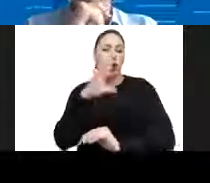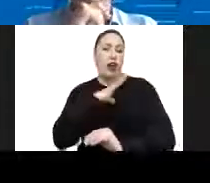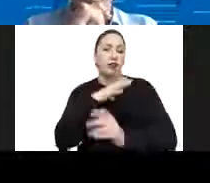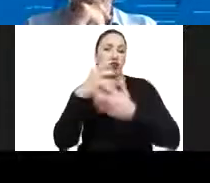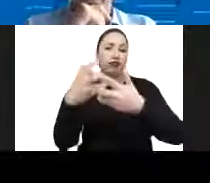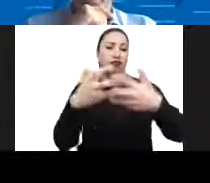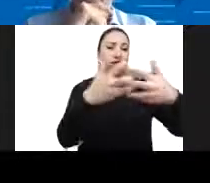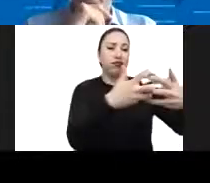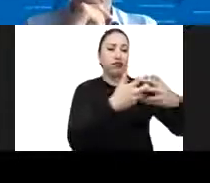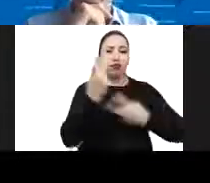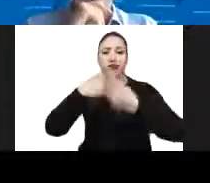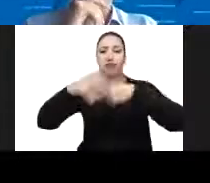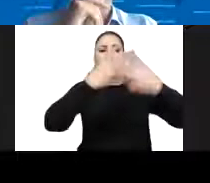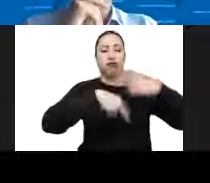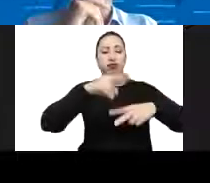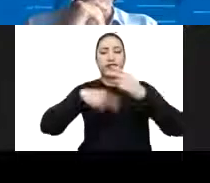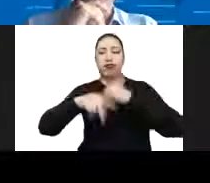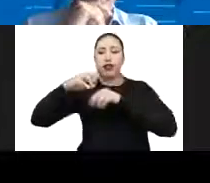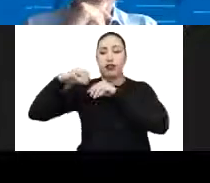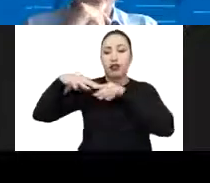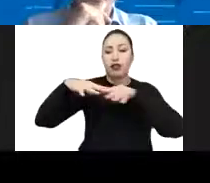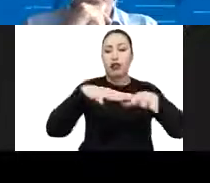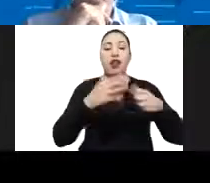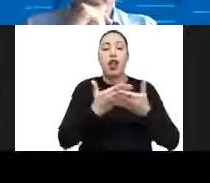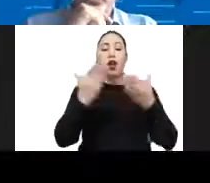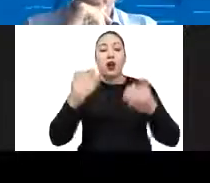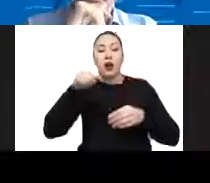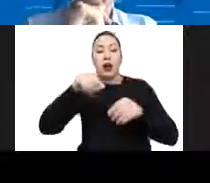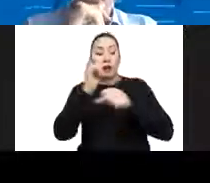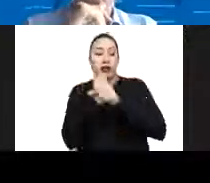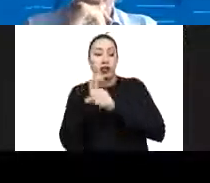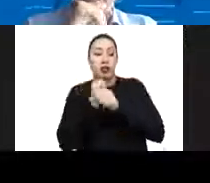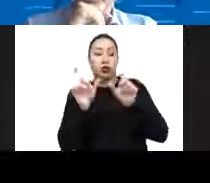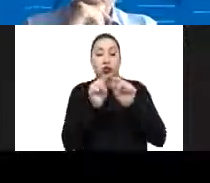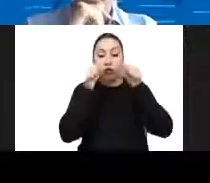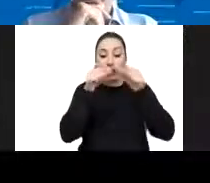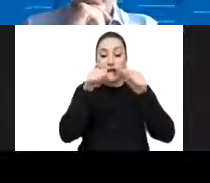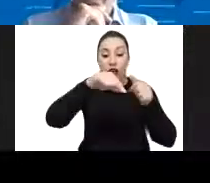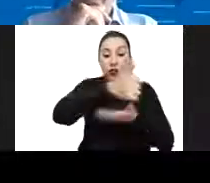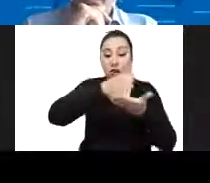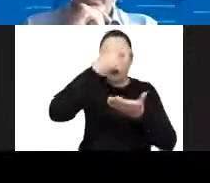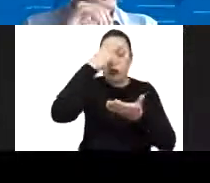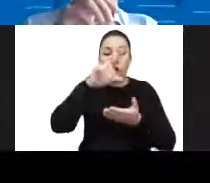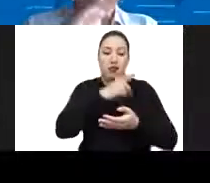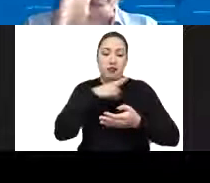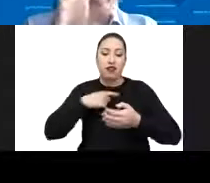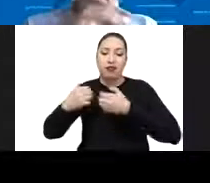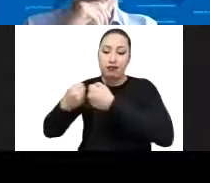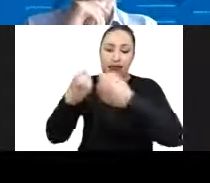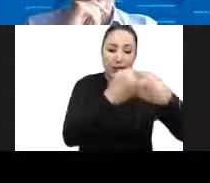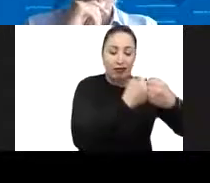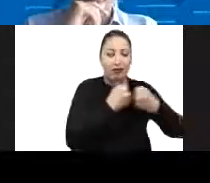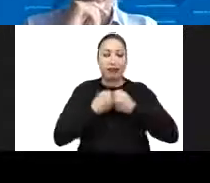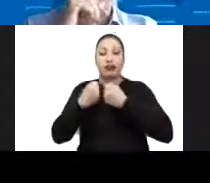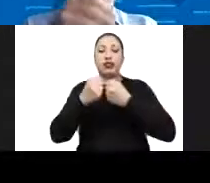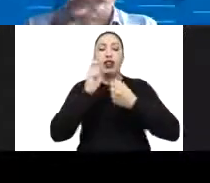tiene fuentes externas. Entonces, nuestra unidad de análisis no puede ser solo la ciudad, tiene que ser la complejidad de todos